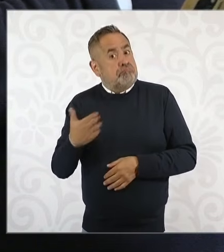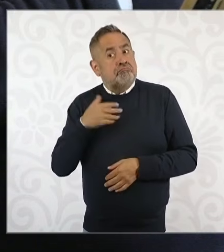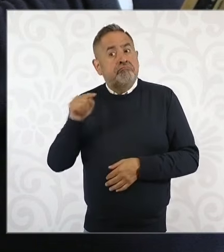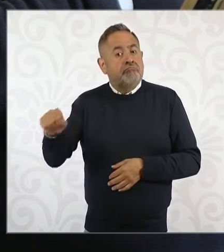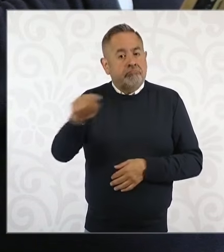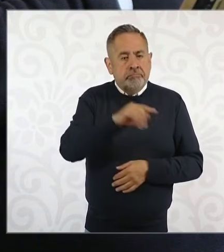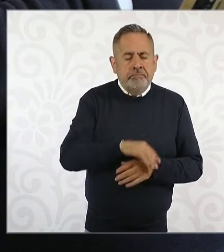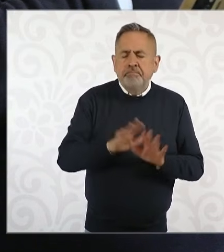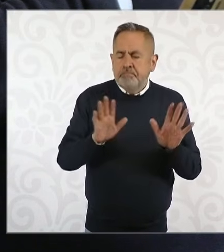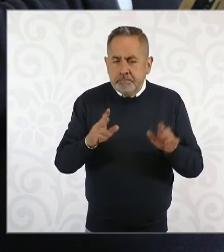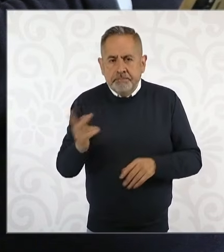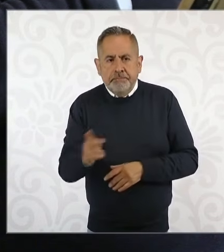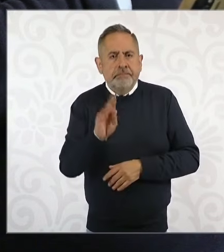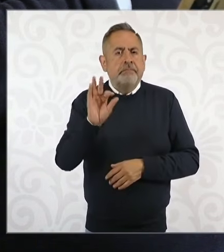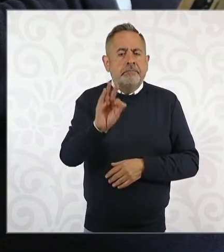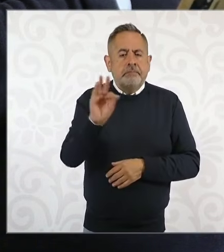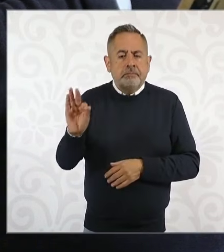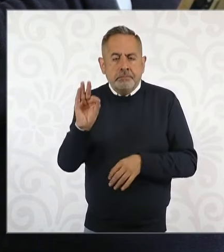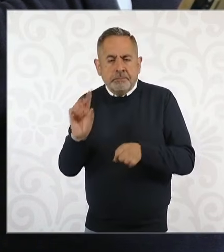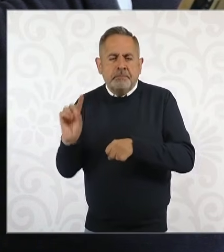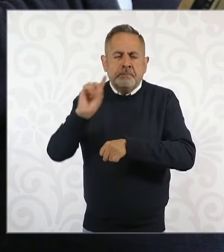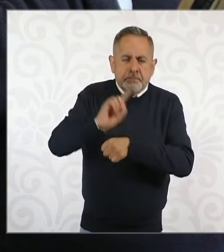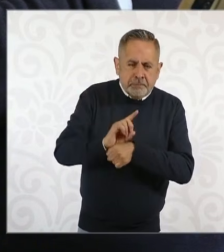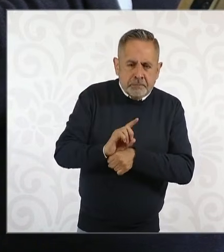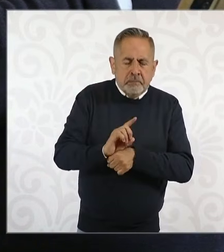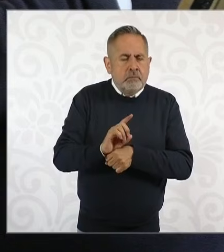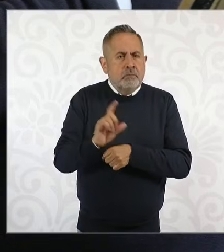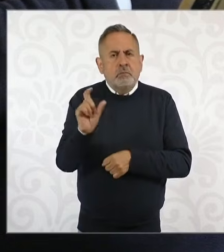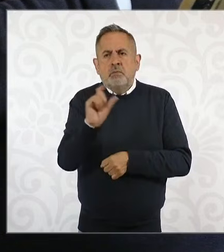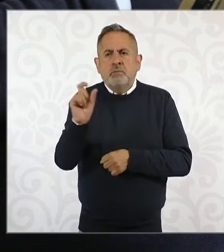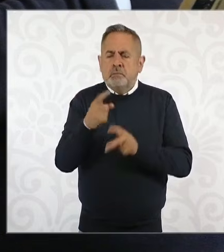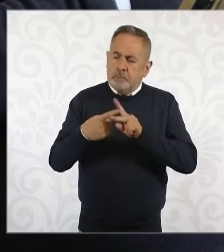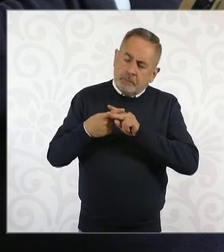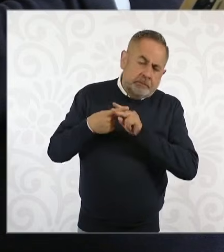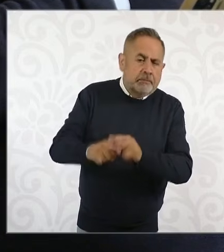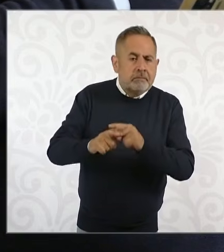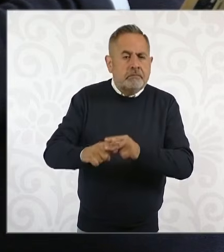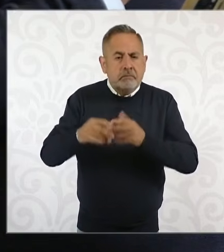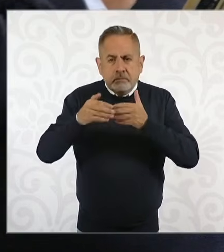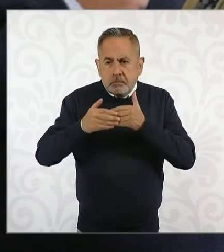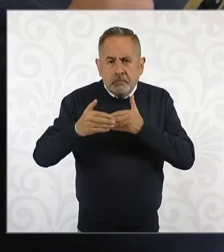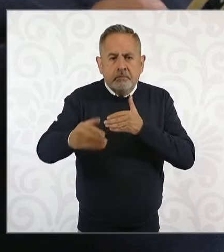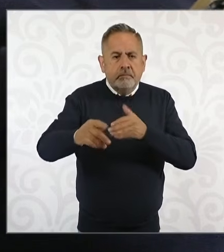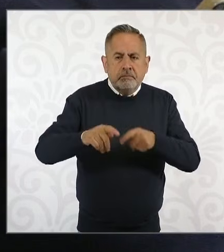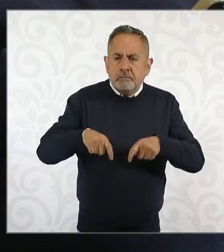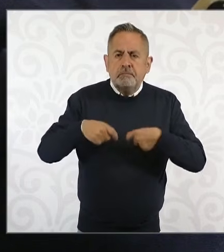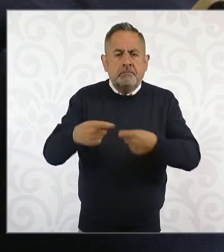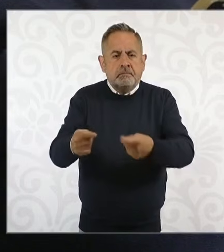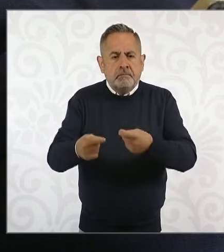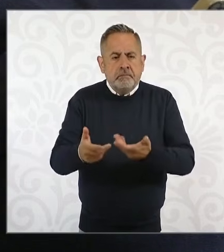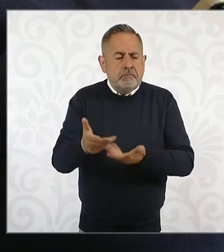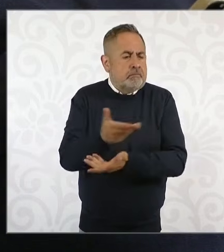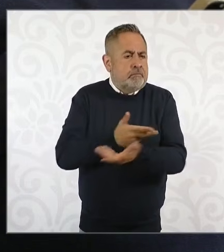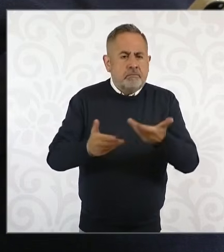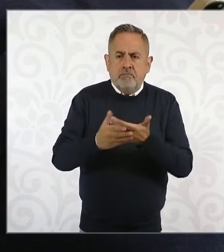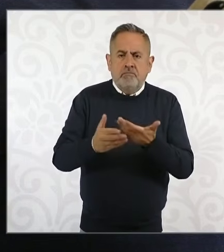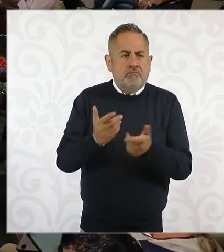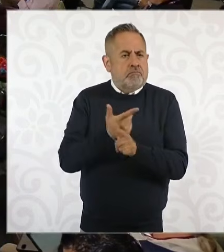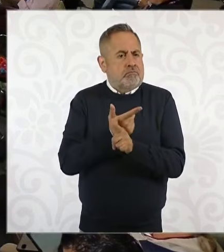se tiene fecha para iniciar o ya tienen alguna fecha para iniciar precisamente este servicio